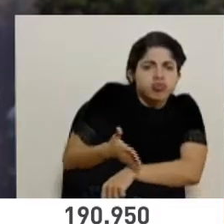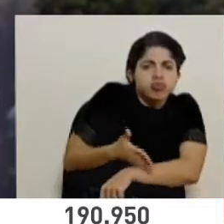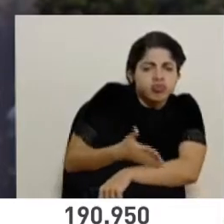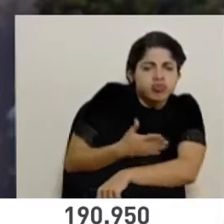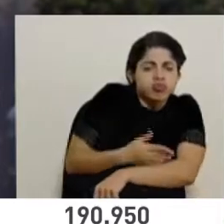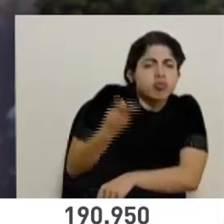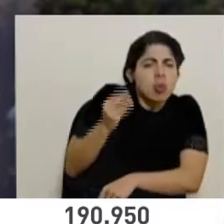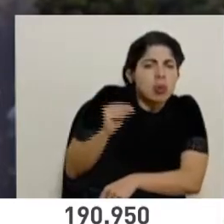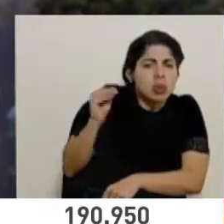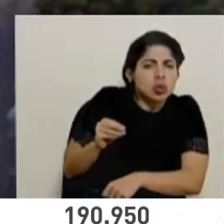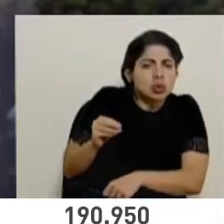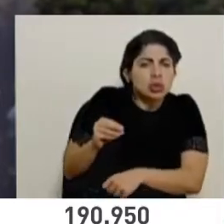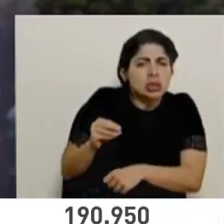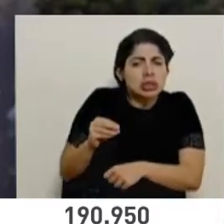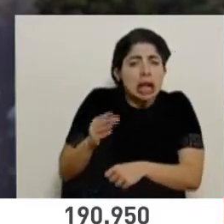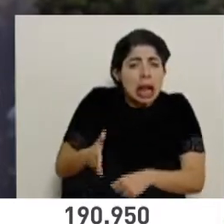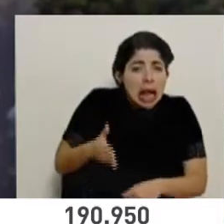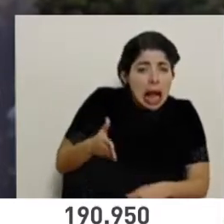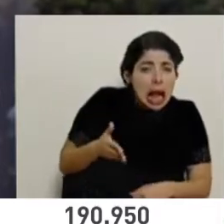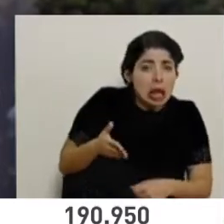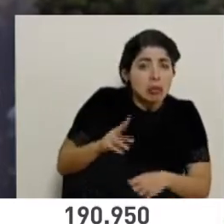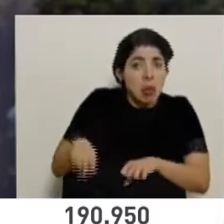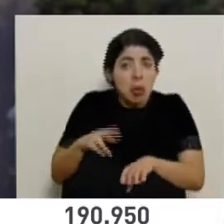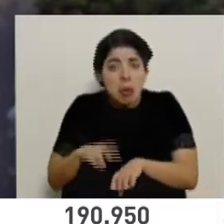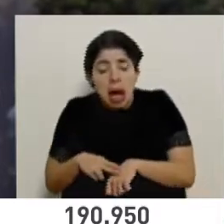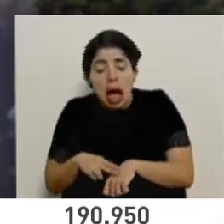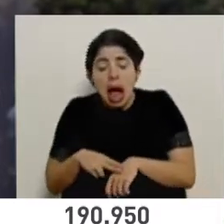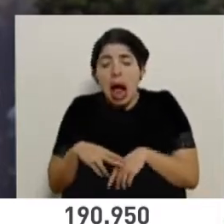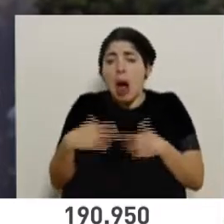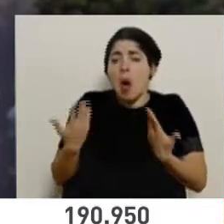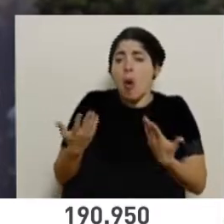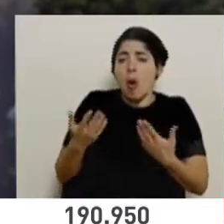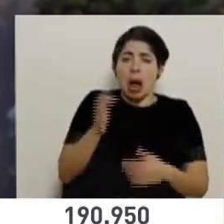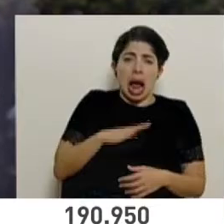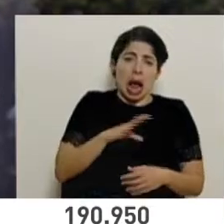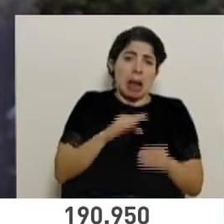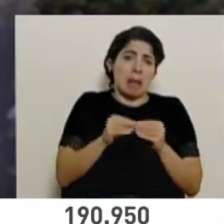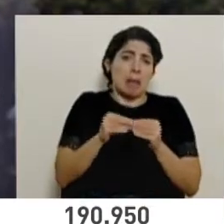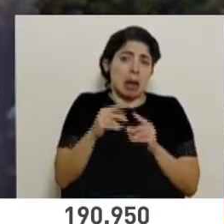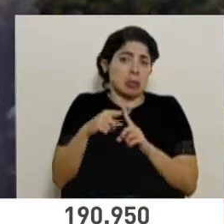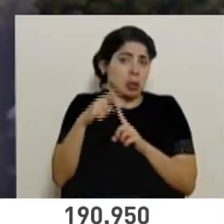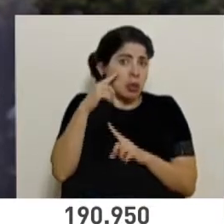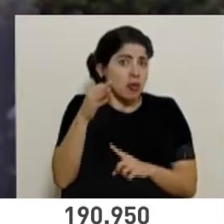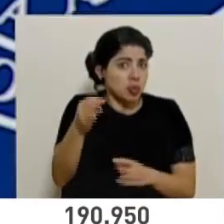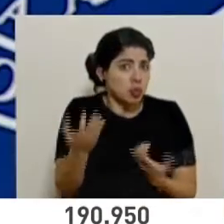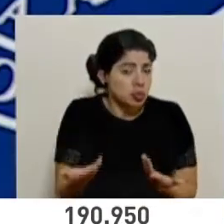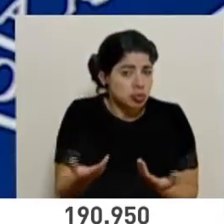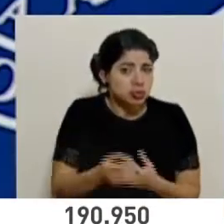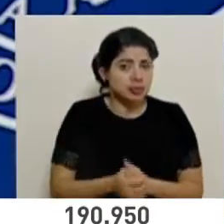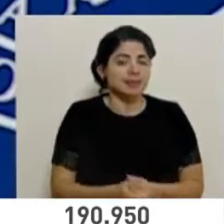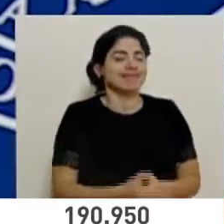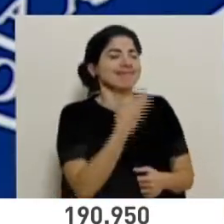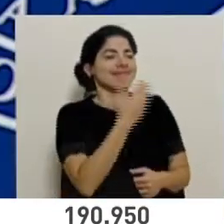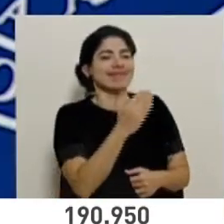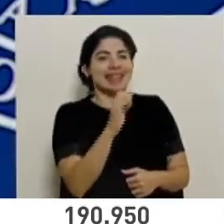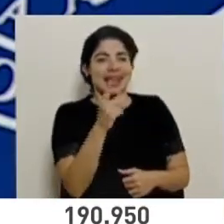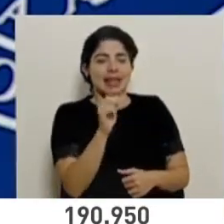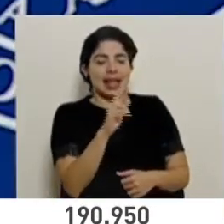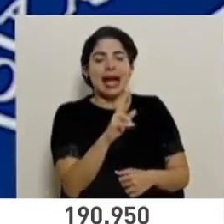recuperación? ¿Regular, lenta o tiene carácter más promisorio en estos momentos? Gracias, don